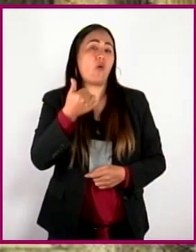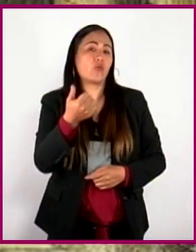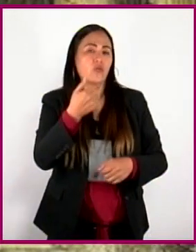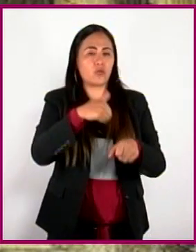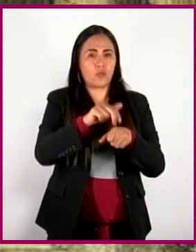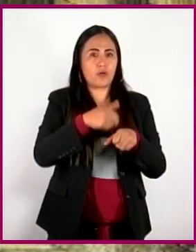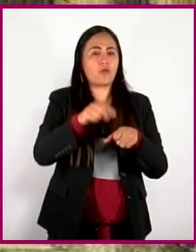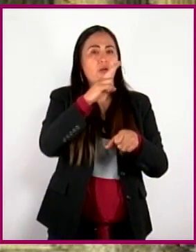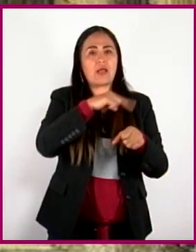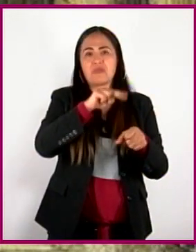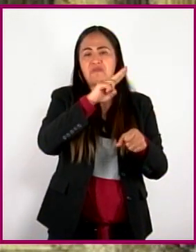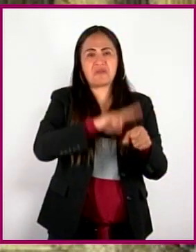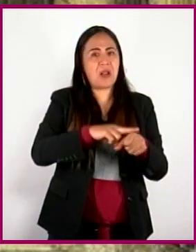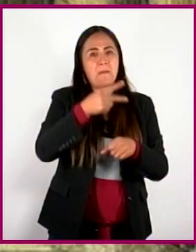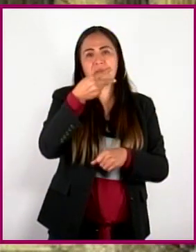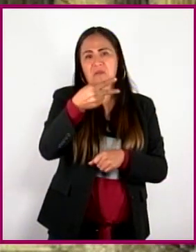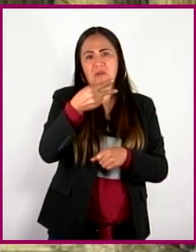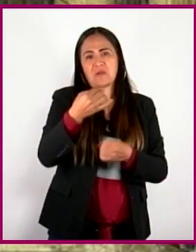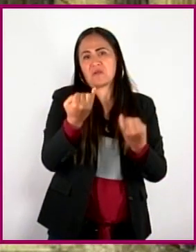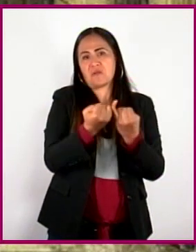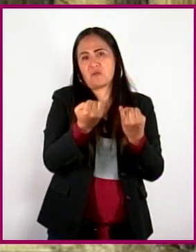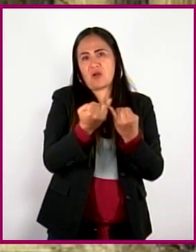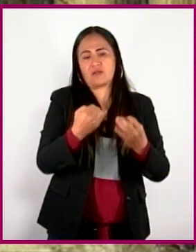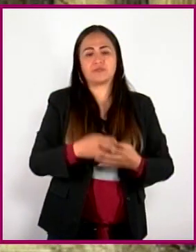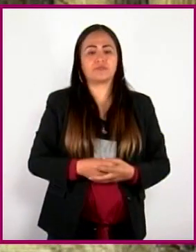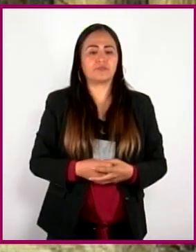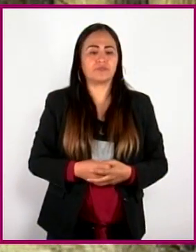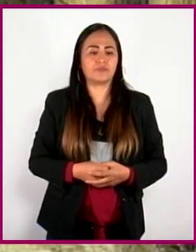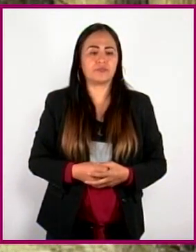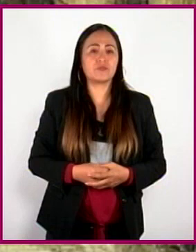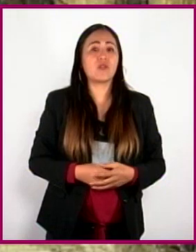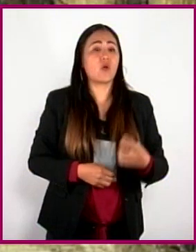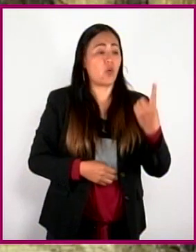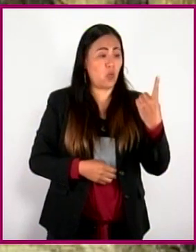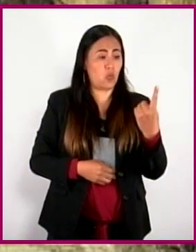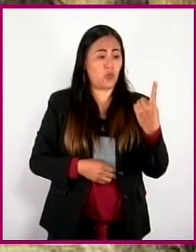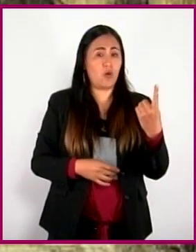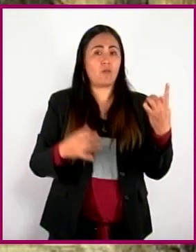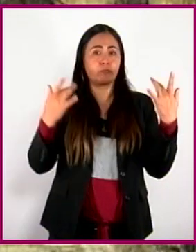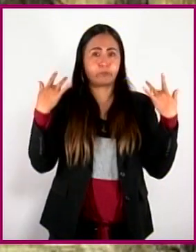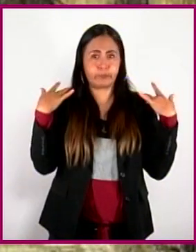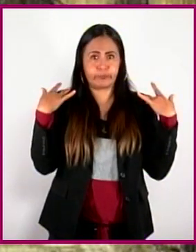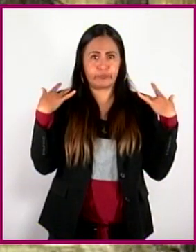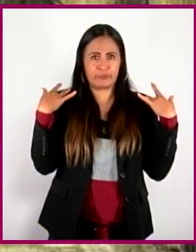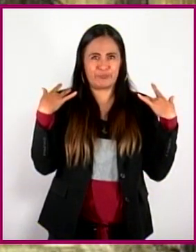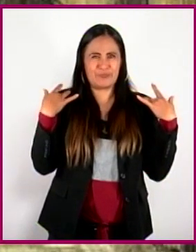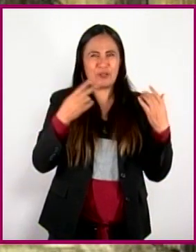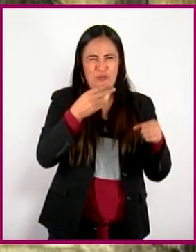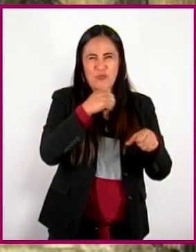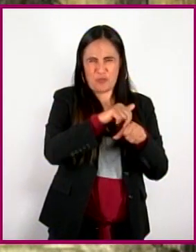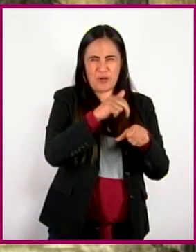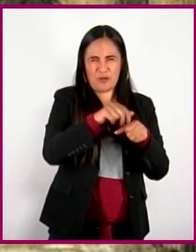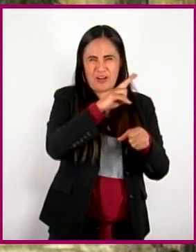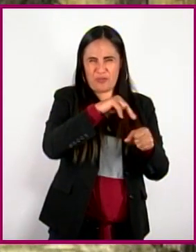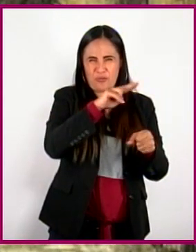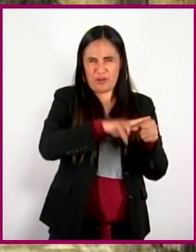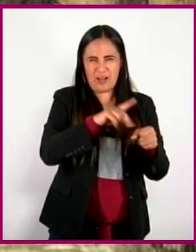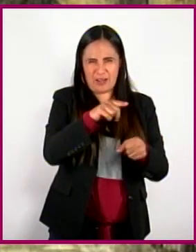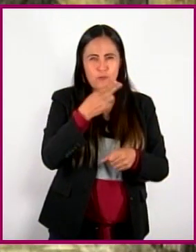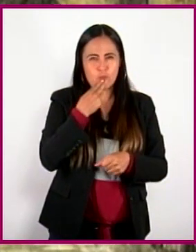natural nos da el mismo otro número. Es decir, el 1 es el neutro multiplicativo de los naturales.